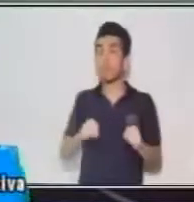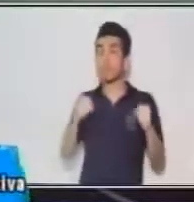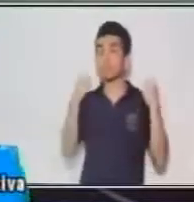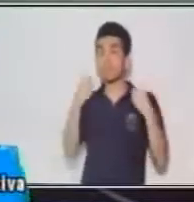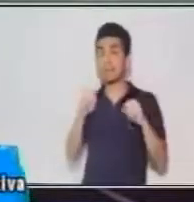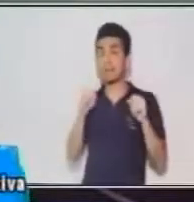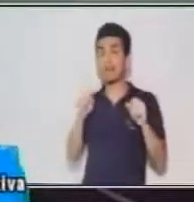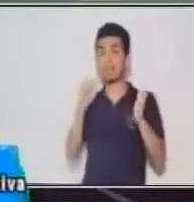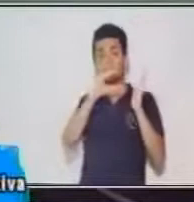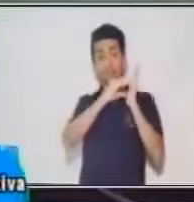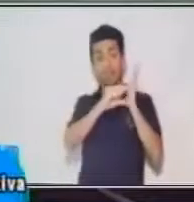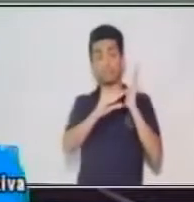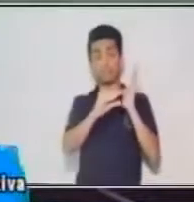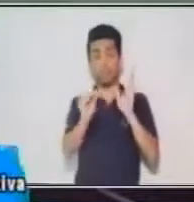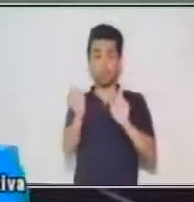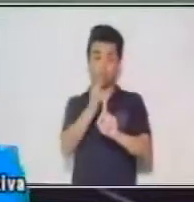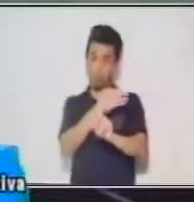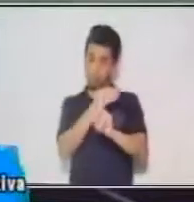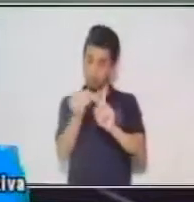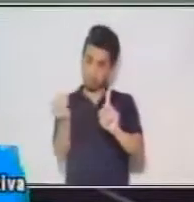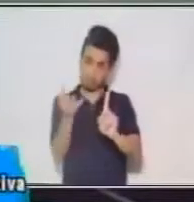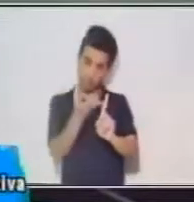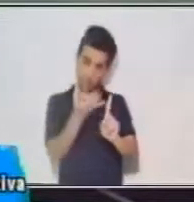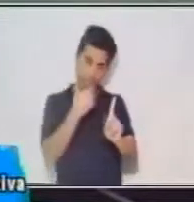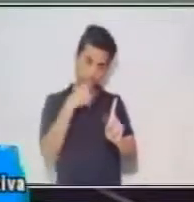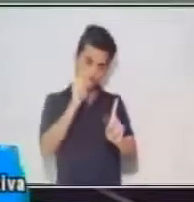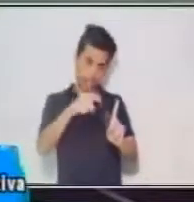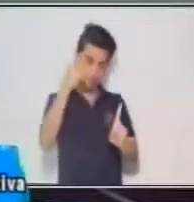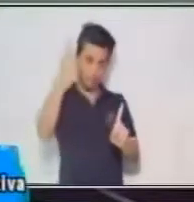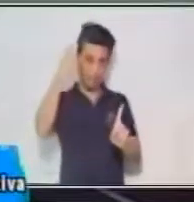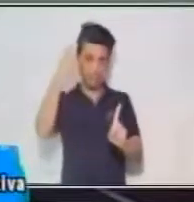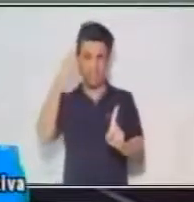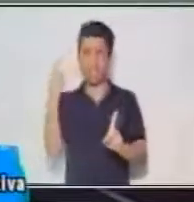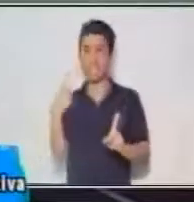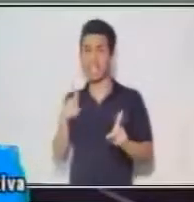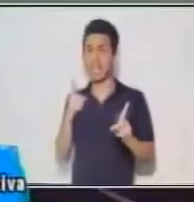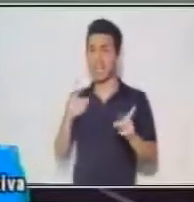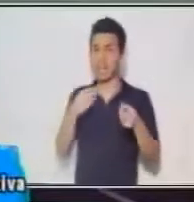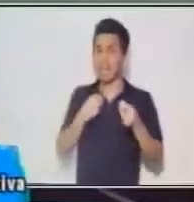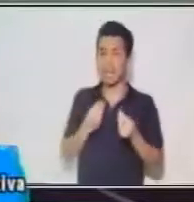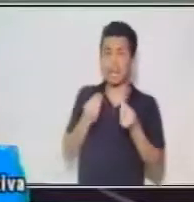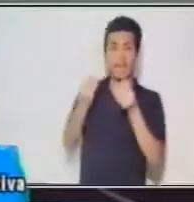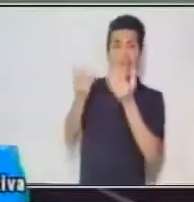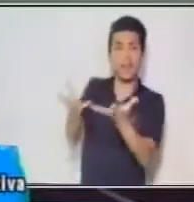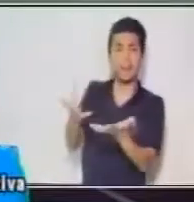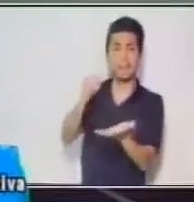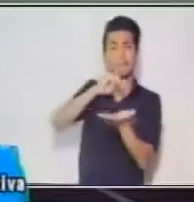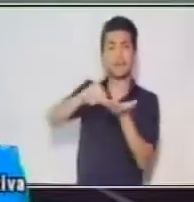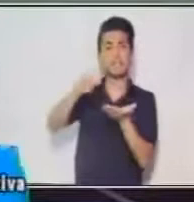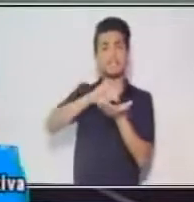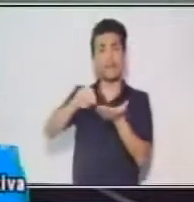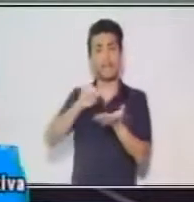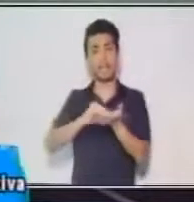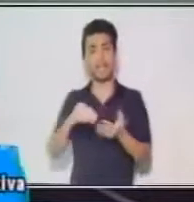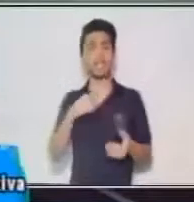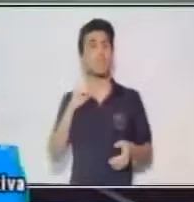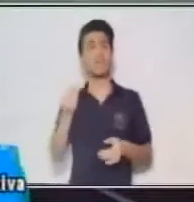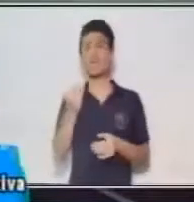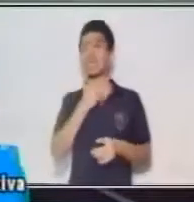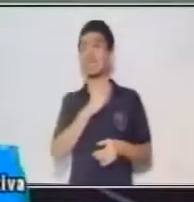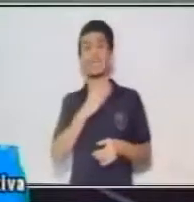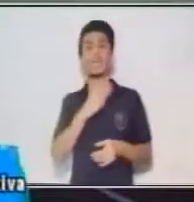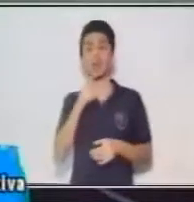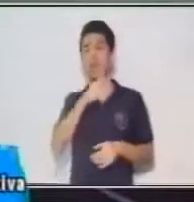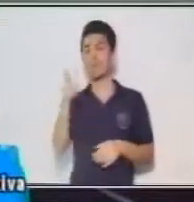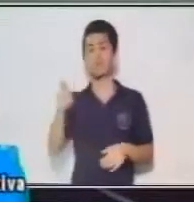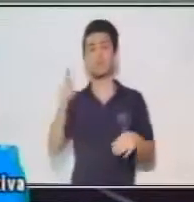tengo que pensar, ¿a quién va dirigido ese mensaje? ¿Qué quiero que las personas